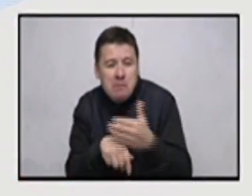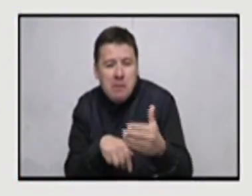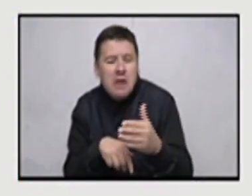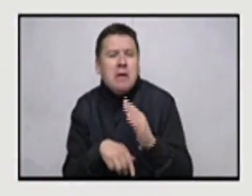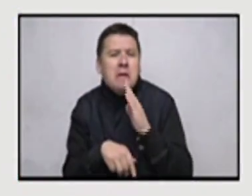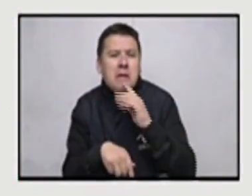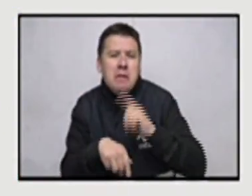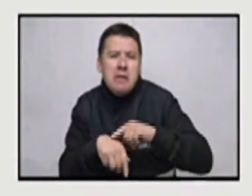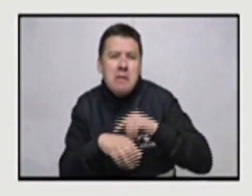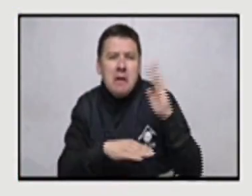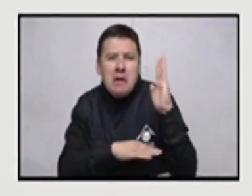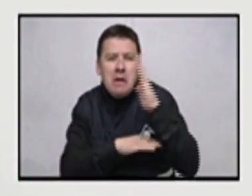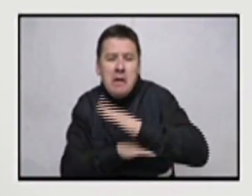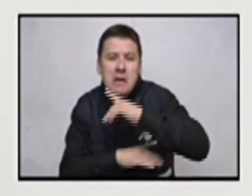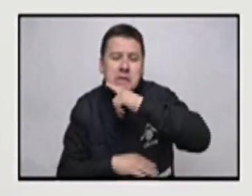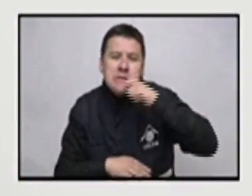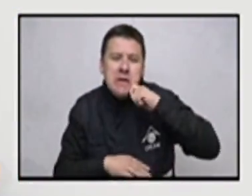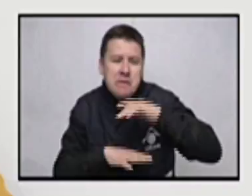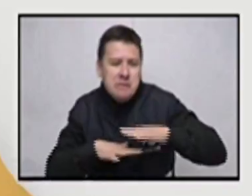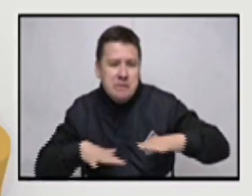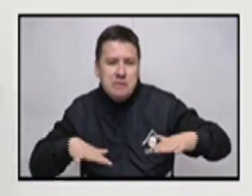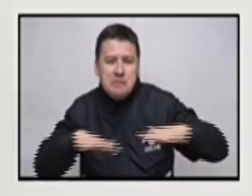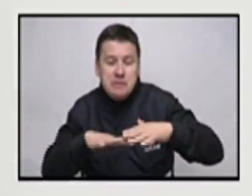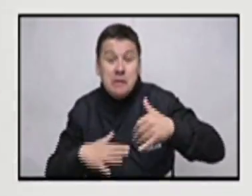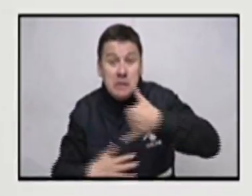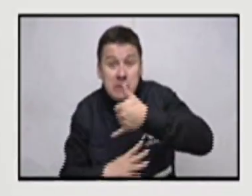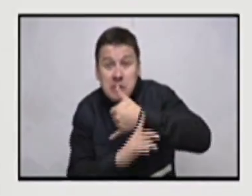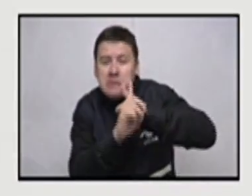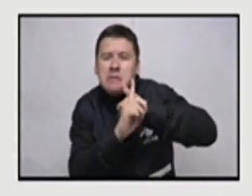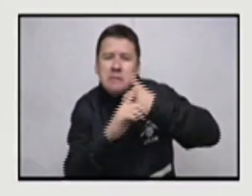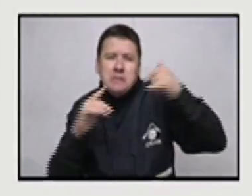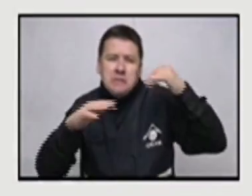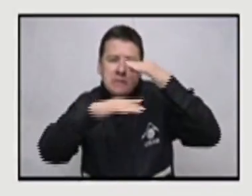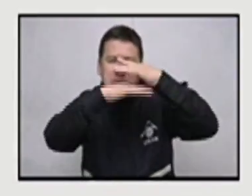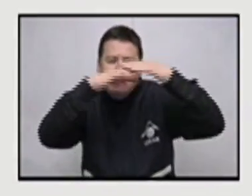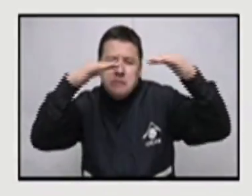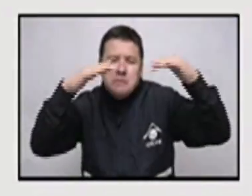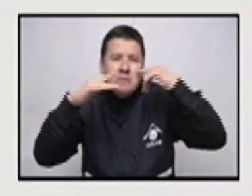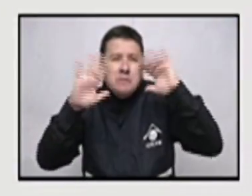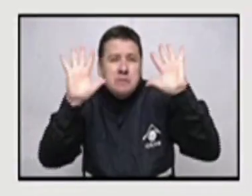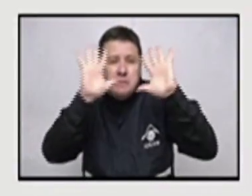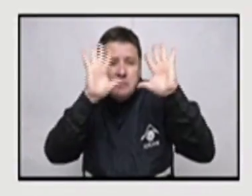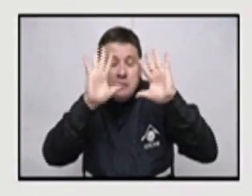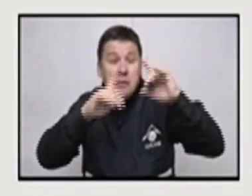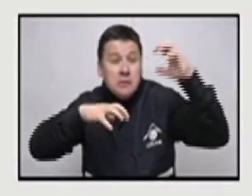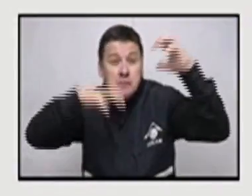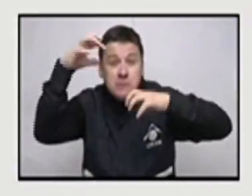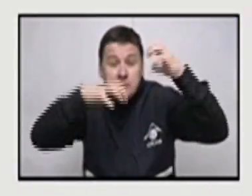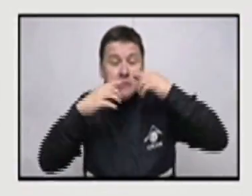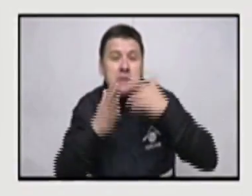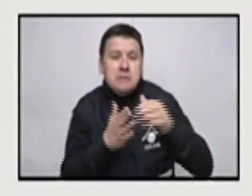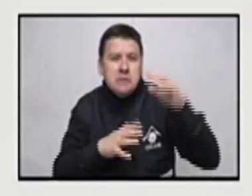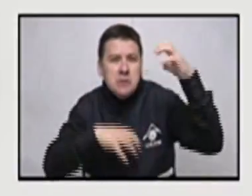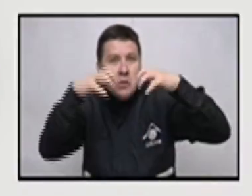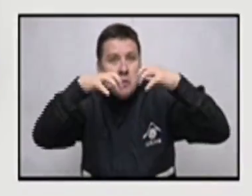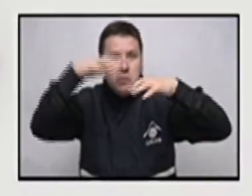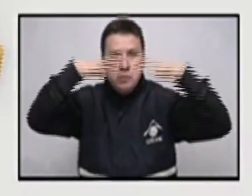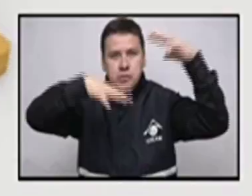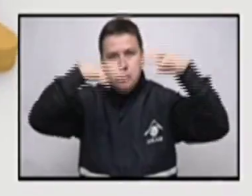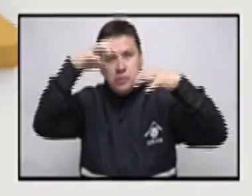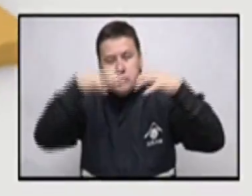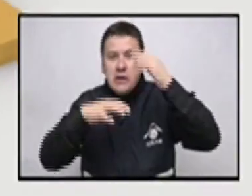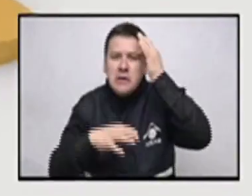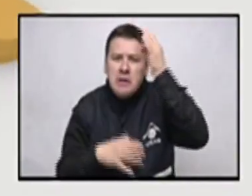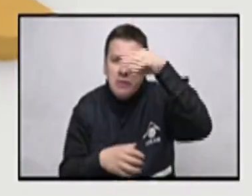el tiempo seco. En la región Pacífica, prepárese para un cielo entre parcial y mayormente cubierto, con lluvias ligeras y moderadas durante la